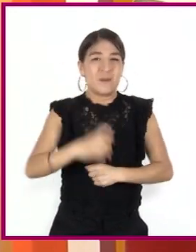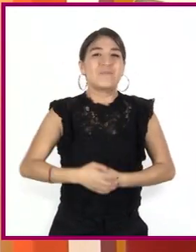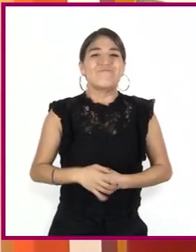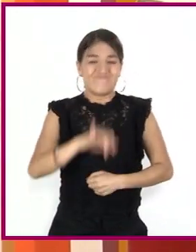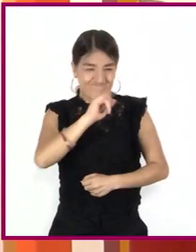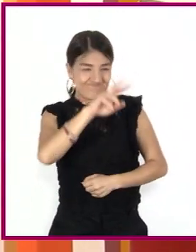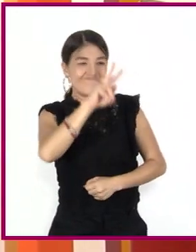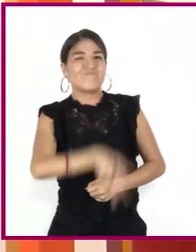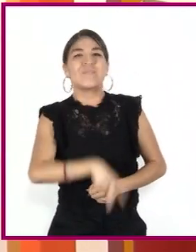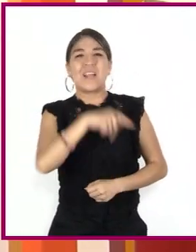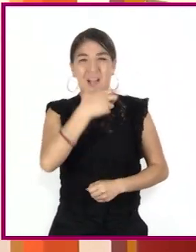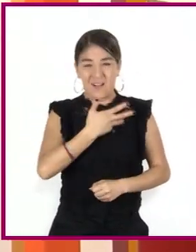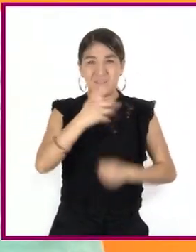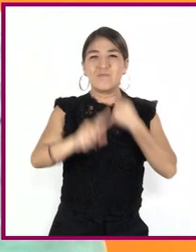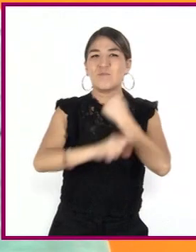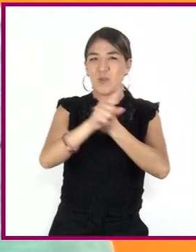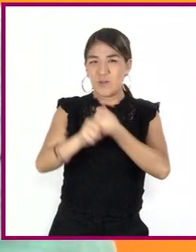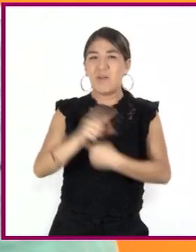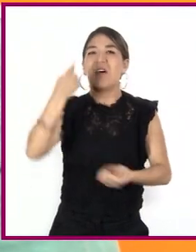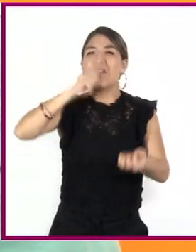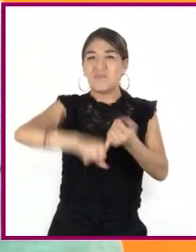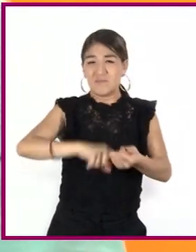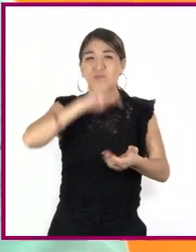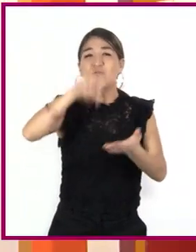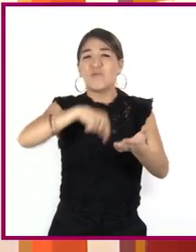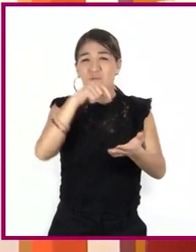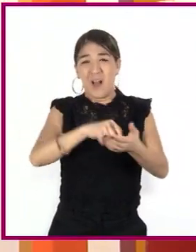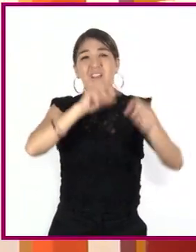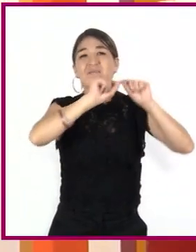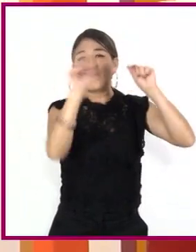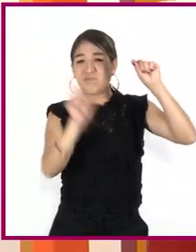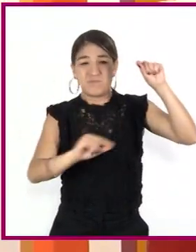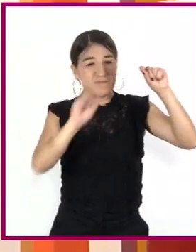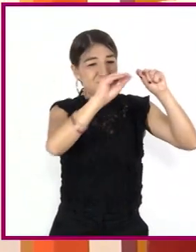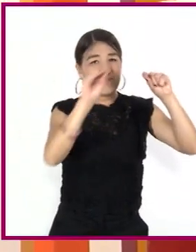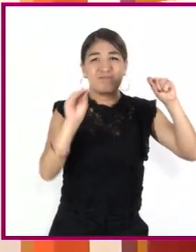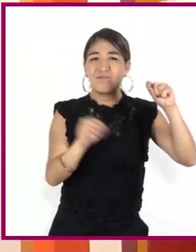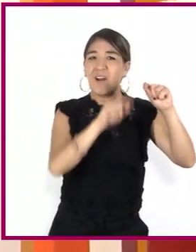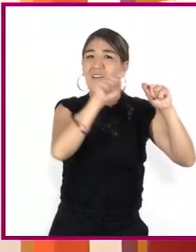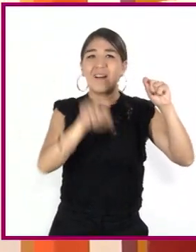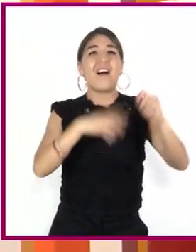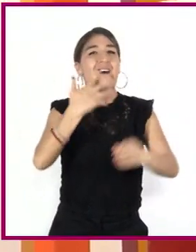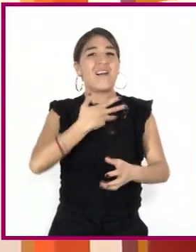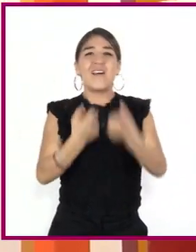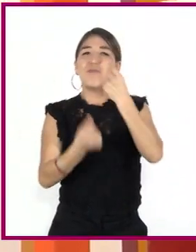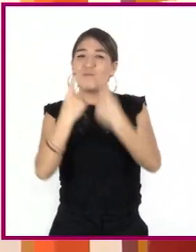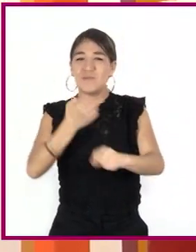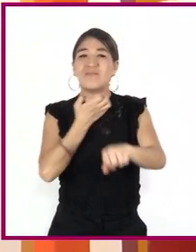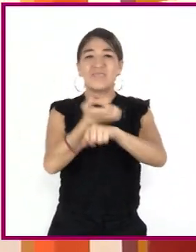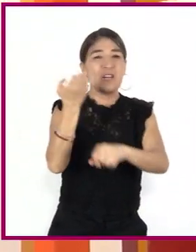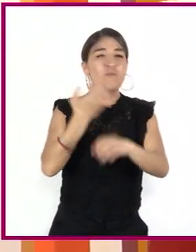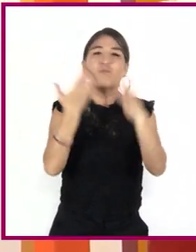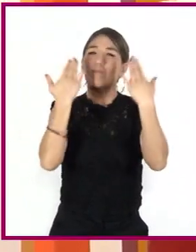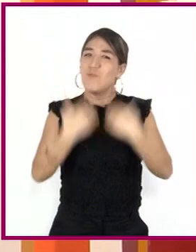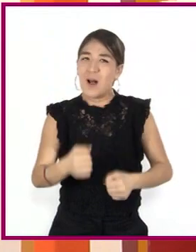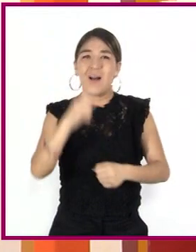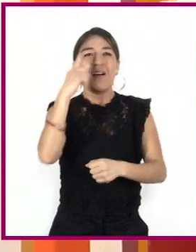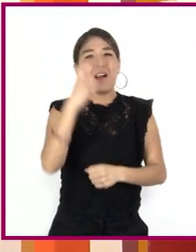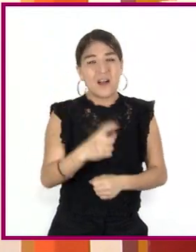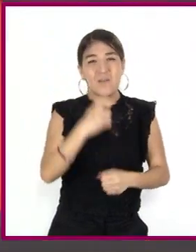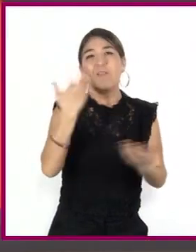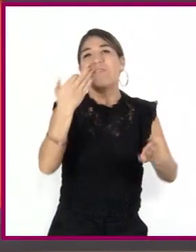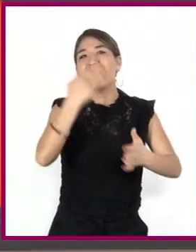este vital líquido en muchos lugares de nuestro país y por diversas acciones de las personas, el problema se ha